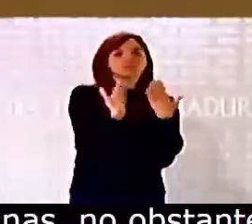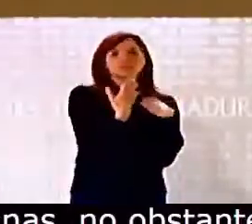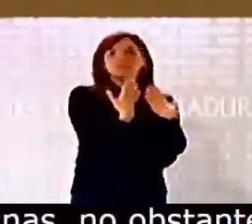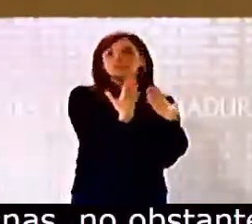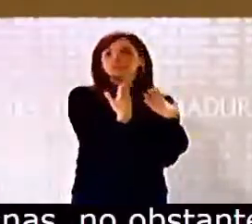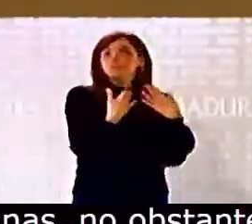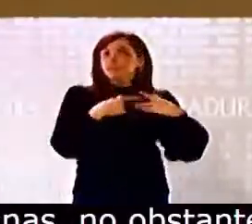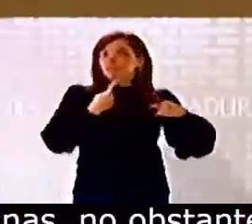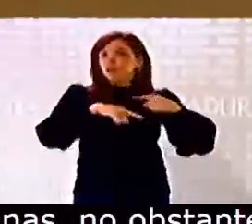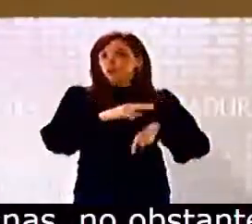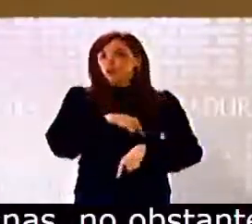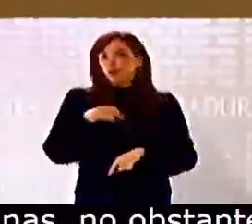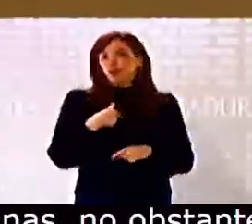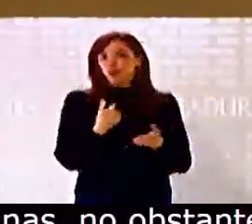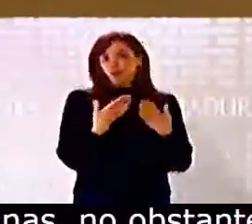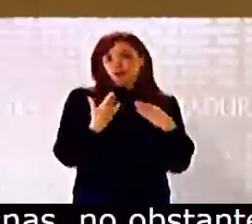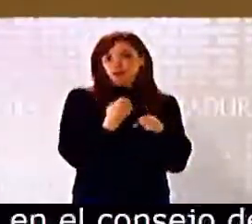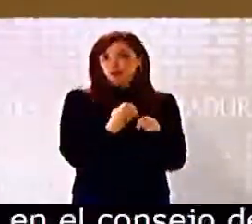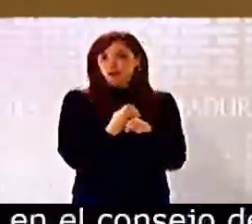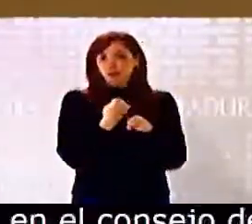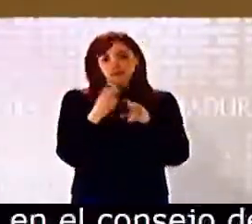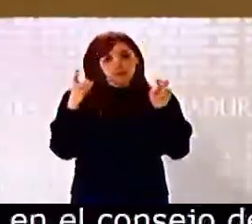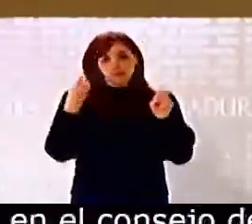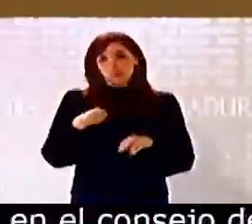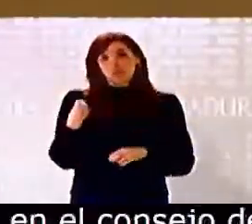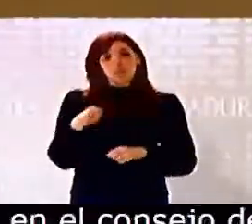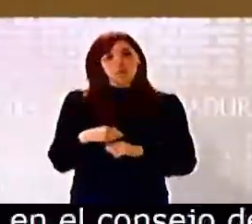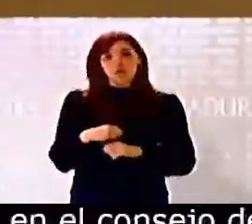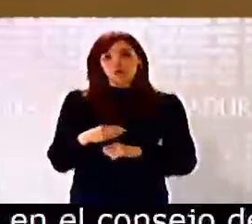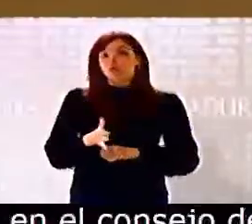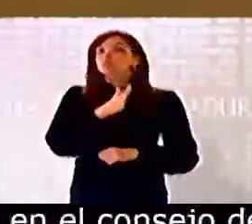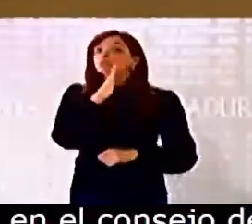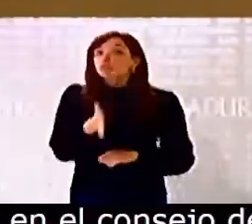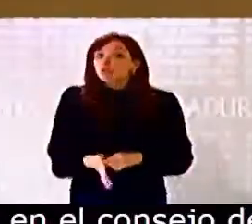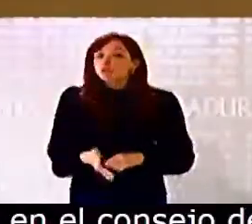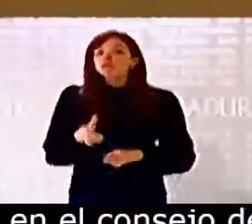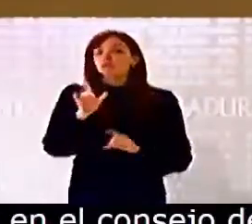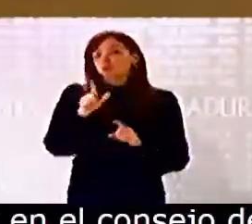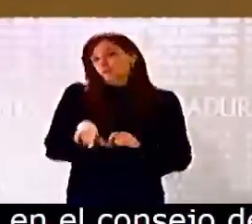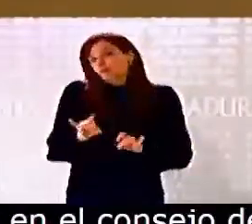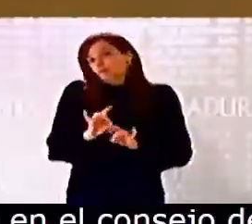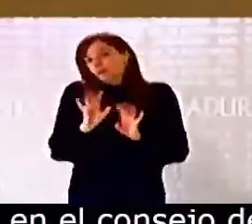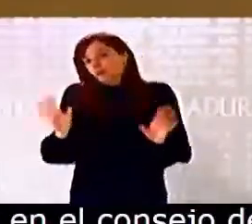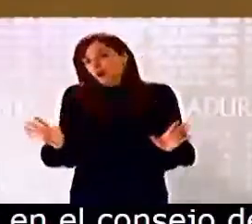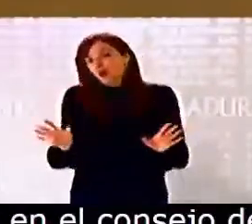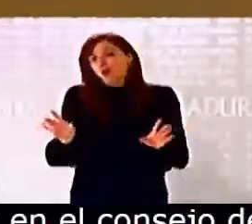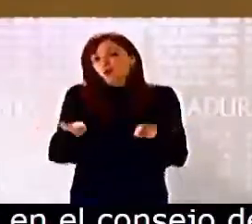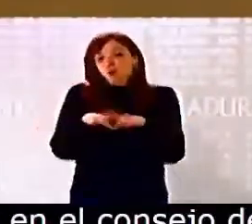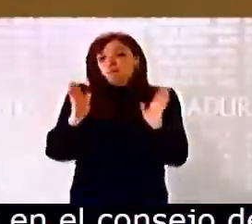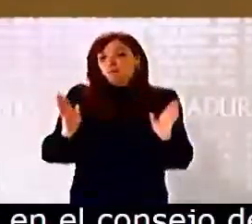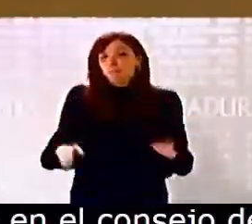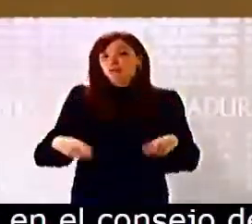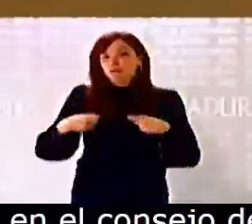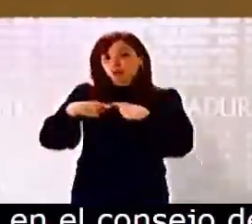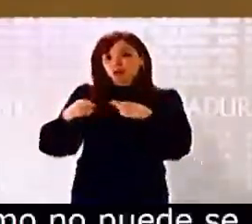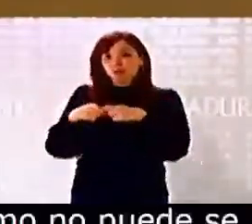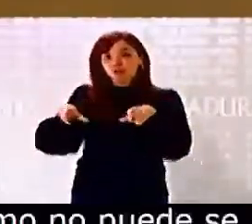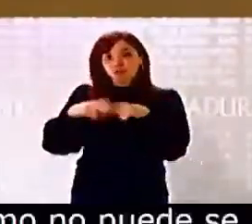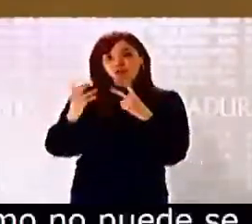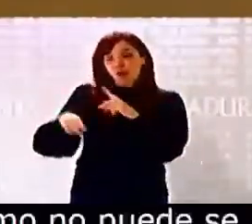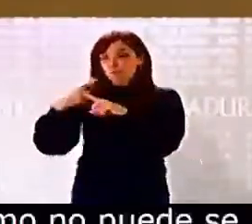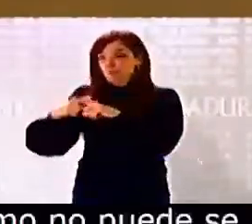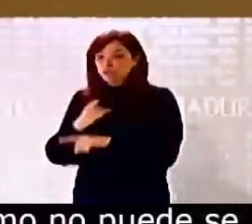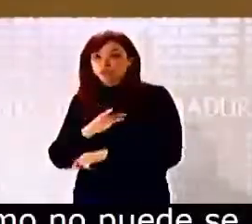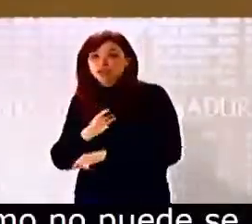esta cuestión que, además, como no puede ser de otra manera, elevaré a la mesa de concertación social y acordaré con los sindicatos y